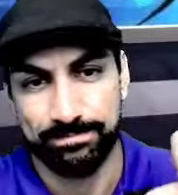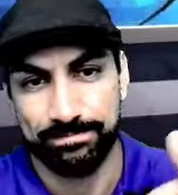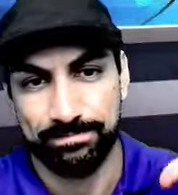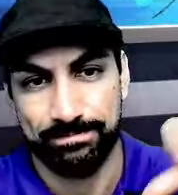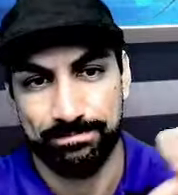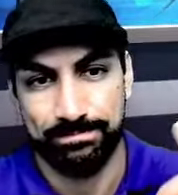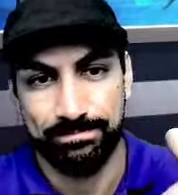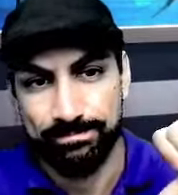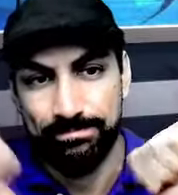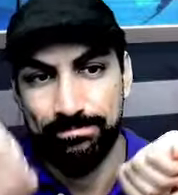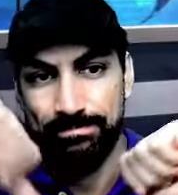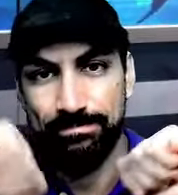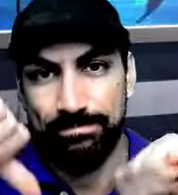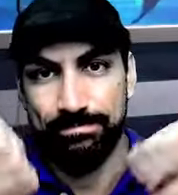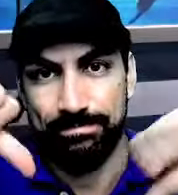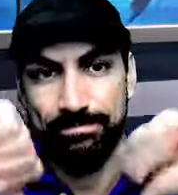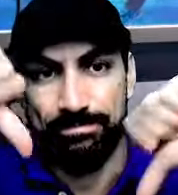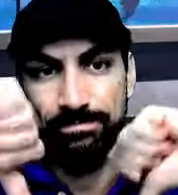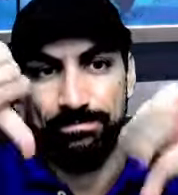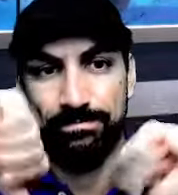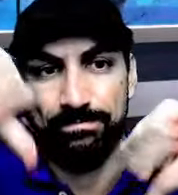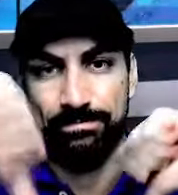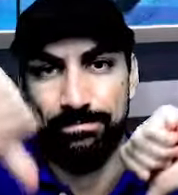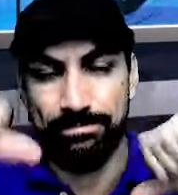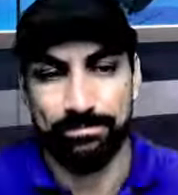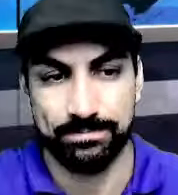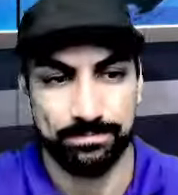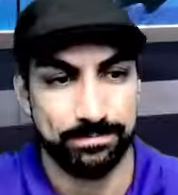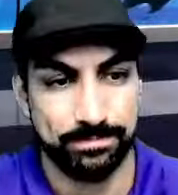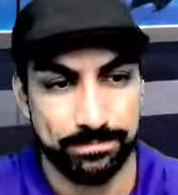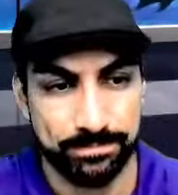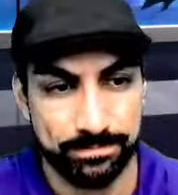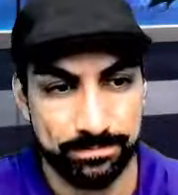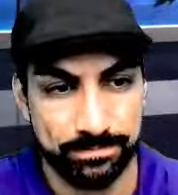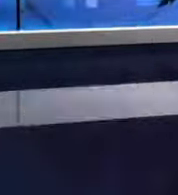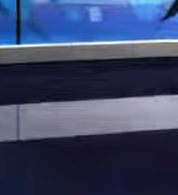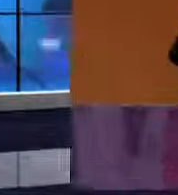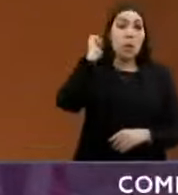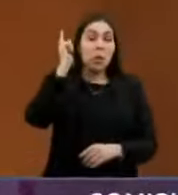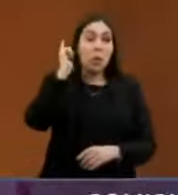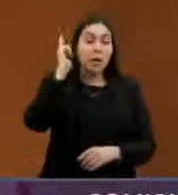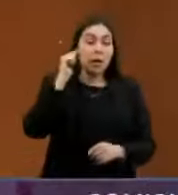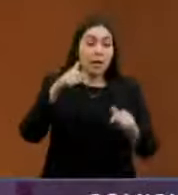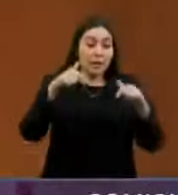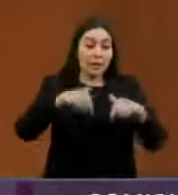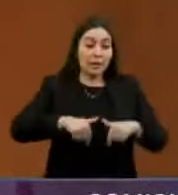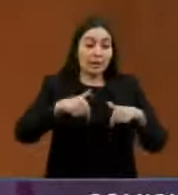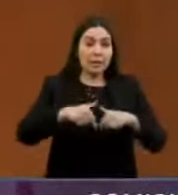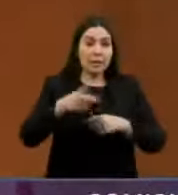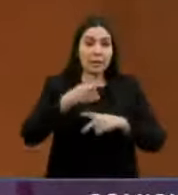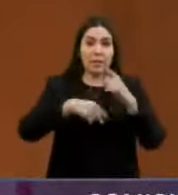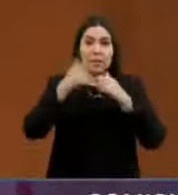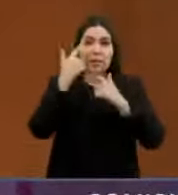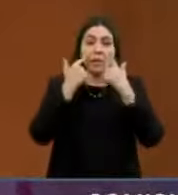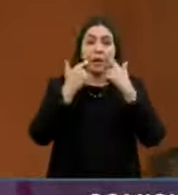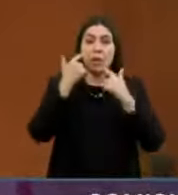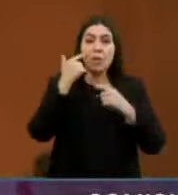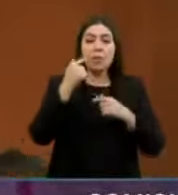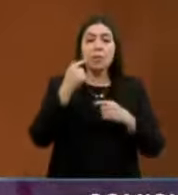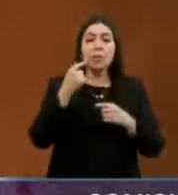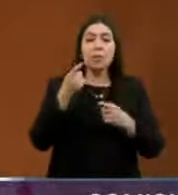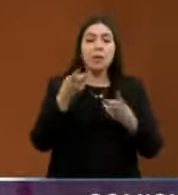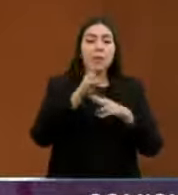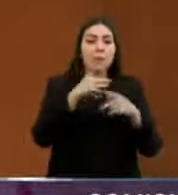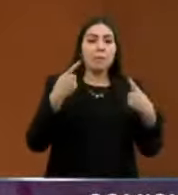ideología extrema. Ojalá y hubiera llorado aquí por las personas